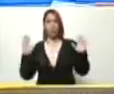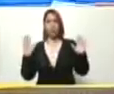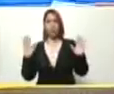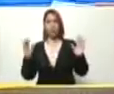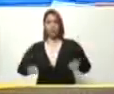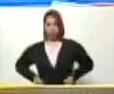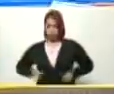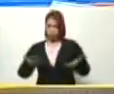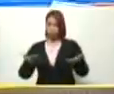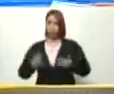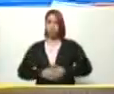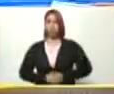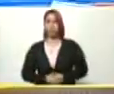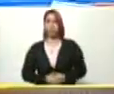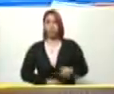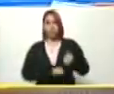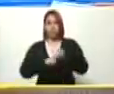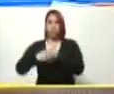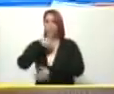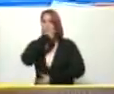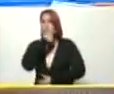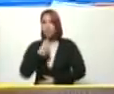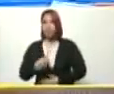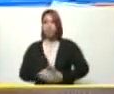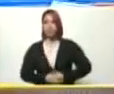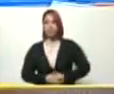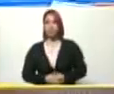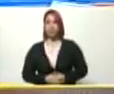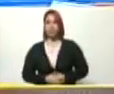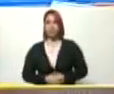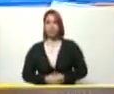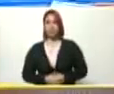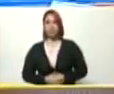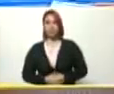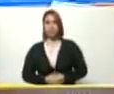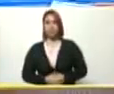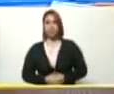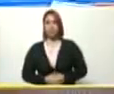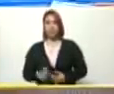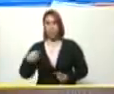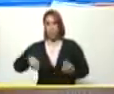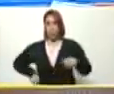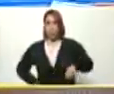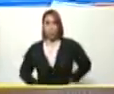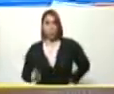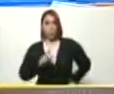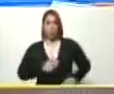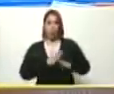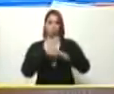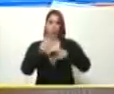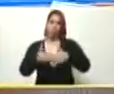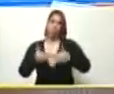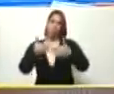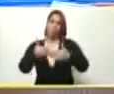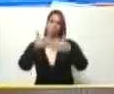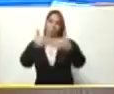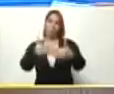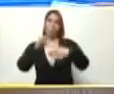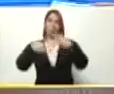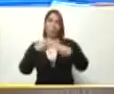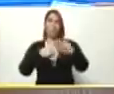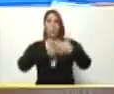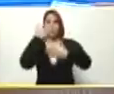mano y facilitar que la burocracia no vaya a retardar ninguno de esos